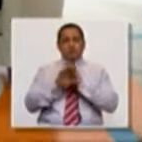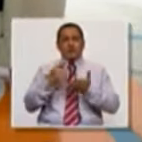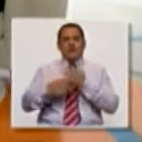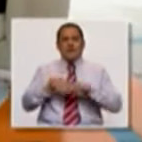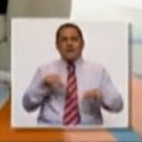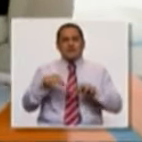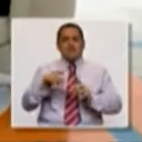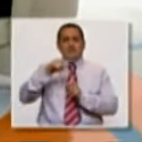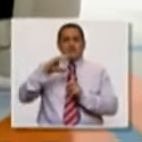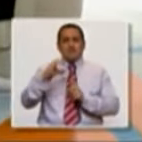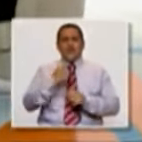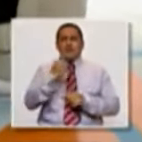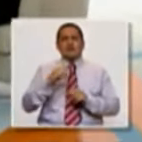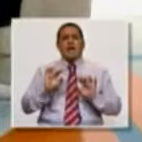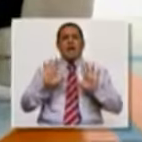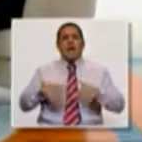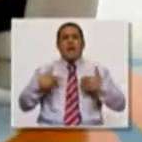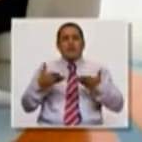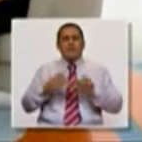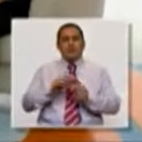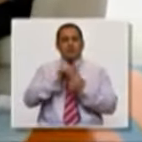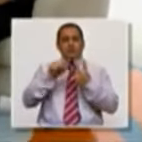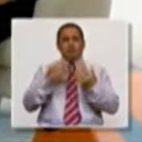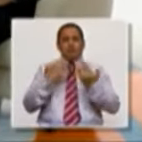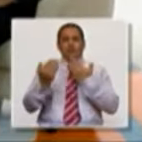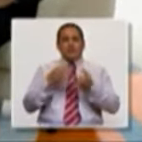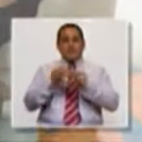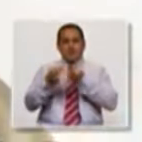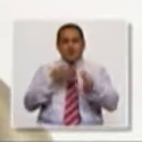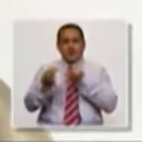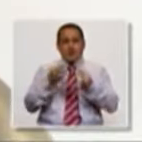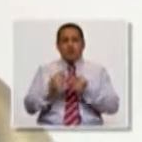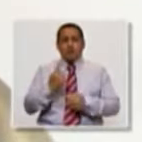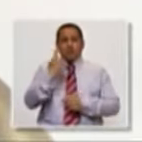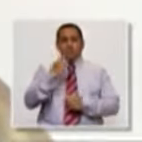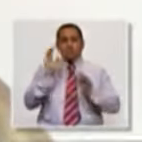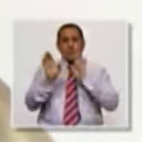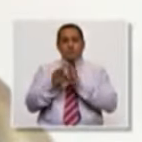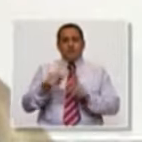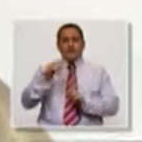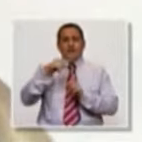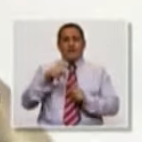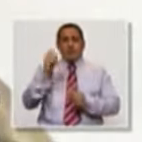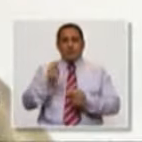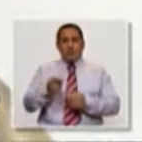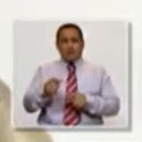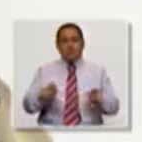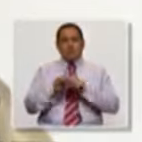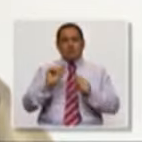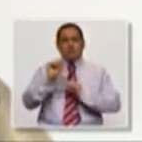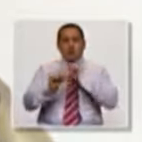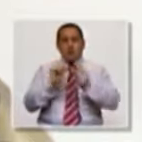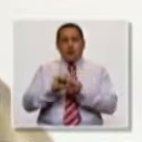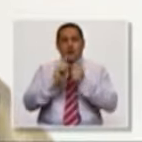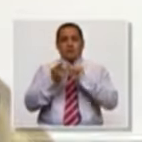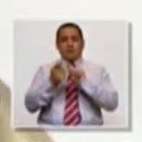tribunal, habría por lo menos dos maneras de interpretarla, ¿no? Uno sería como que el tribunal está realmente innovando a través